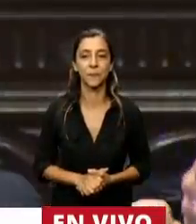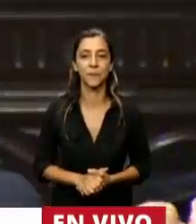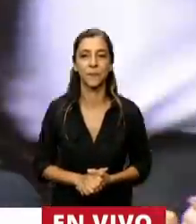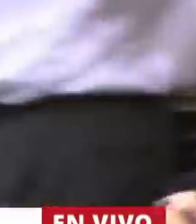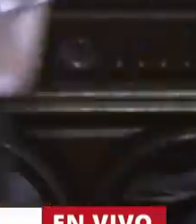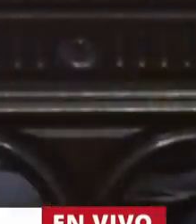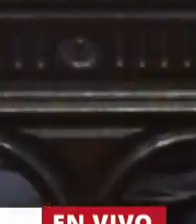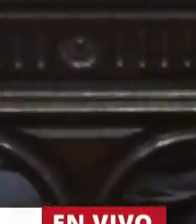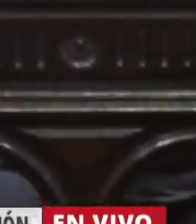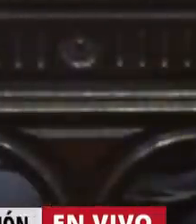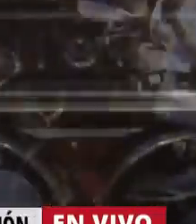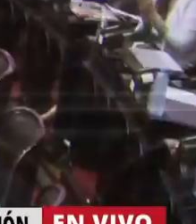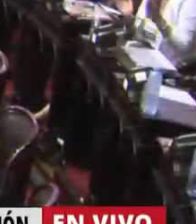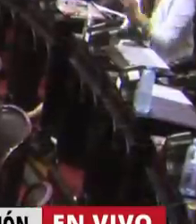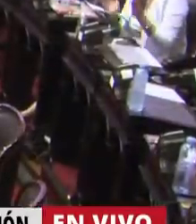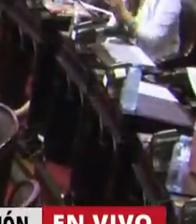gracias